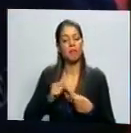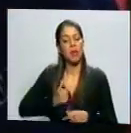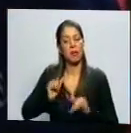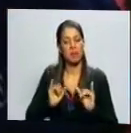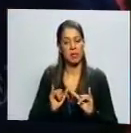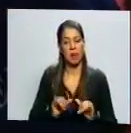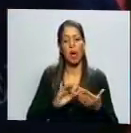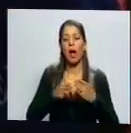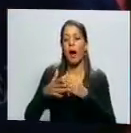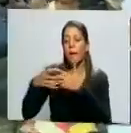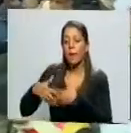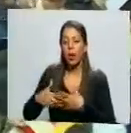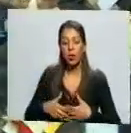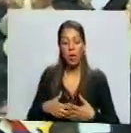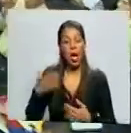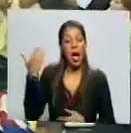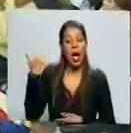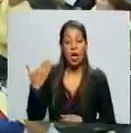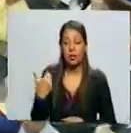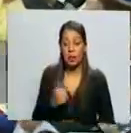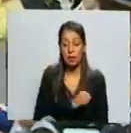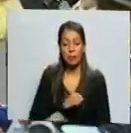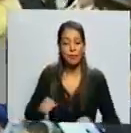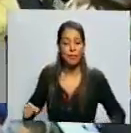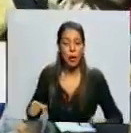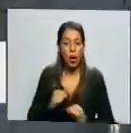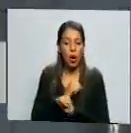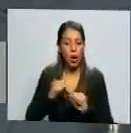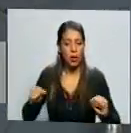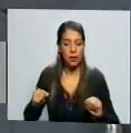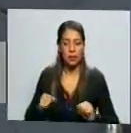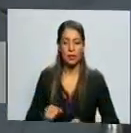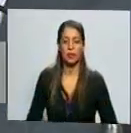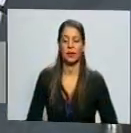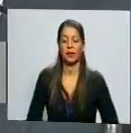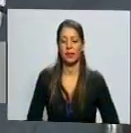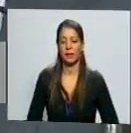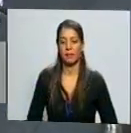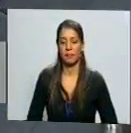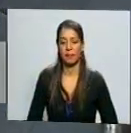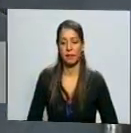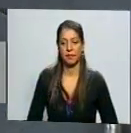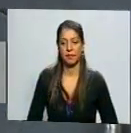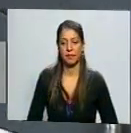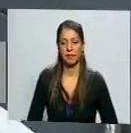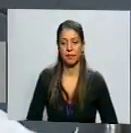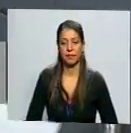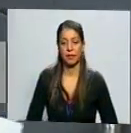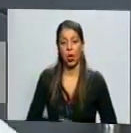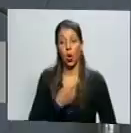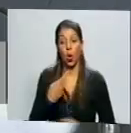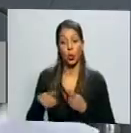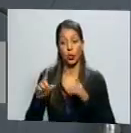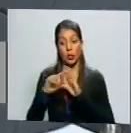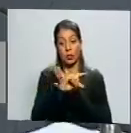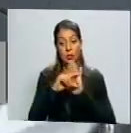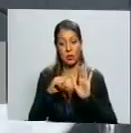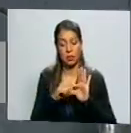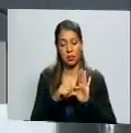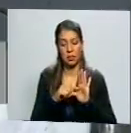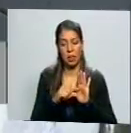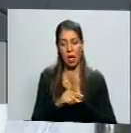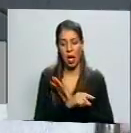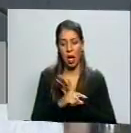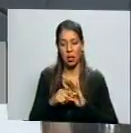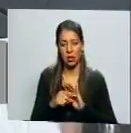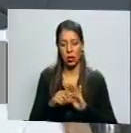produzcan. Anteriormente eso se hacía imposible. Y el otro artículo es el